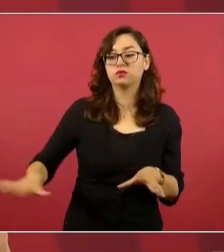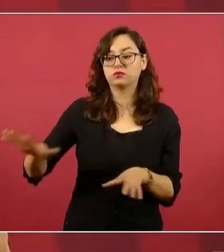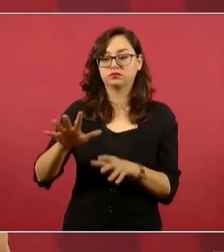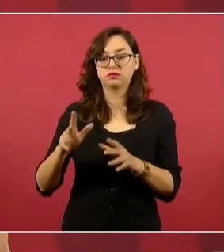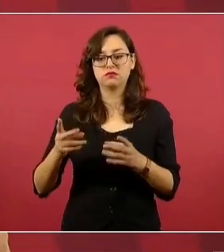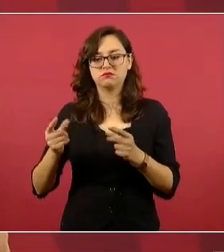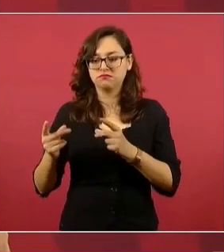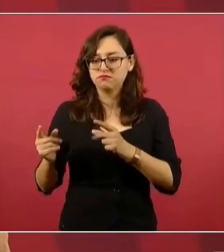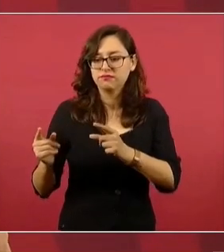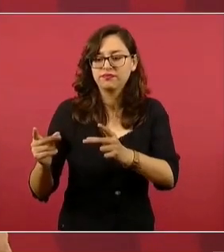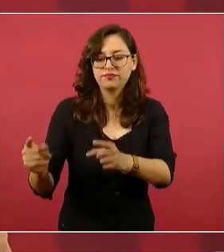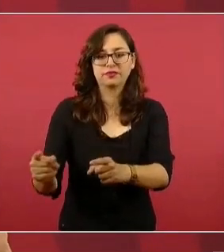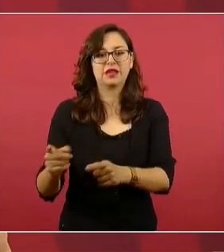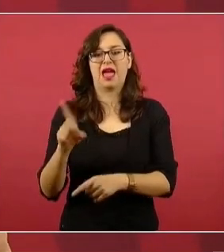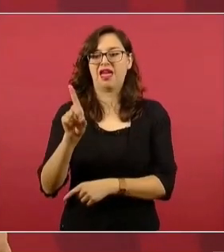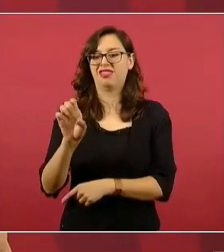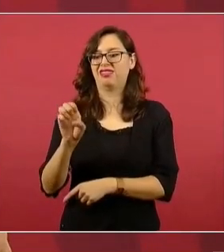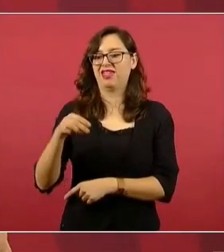y